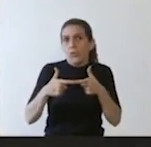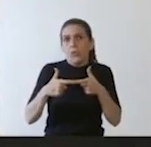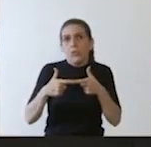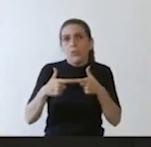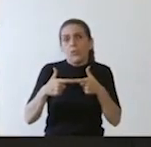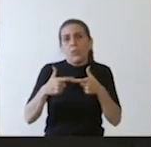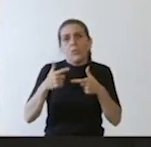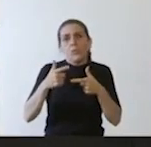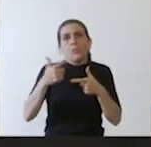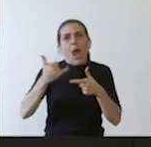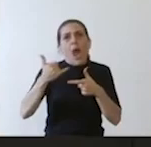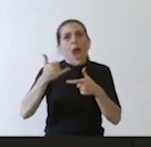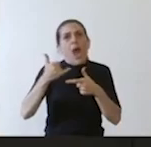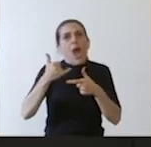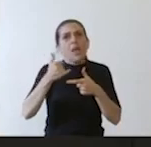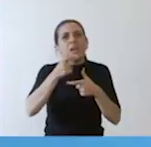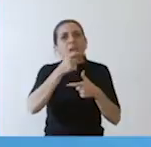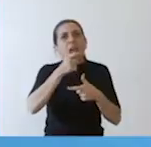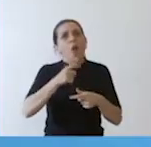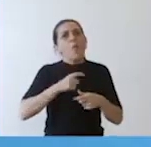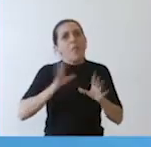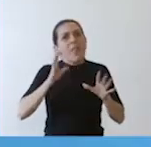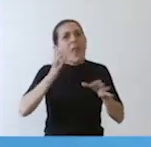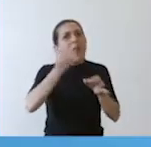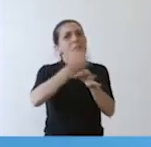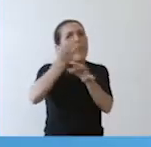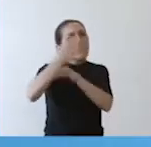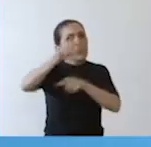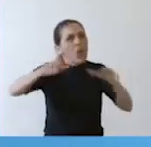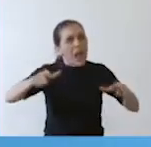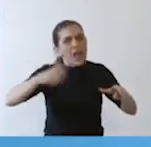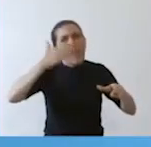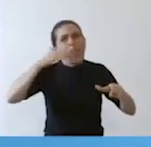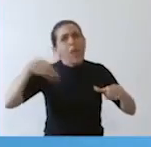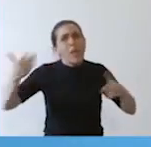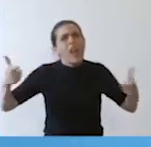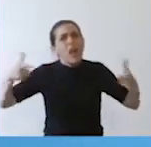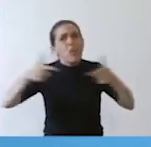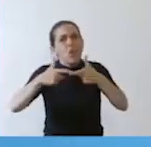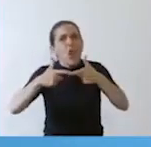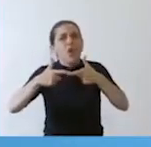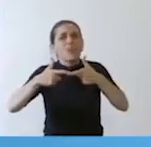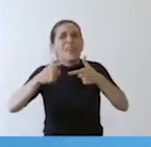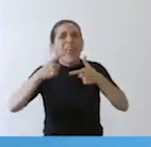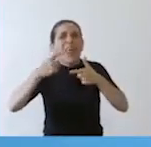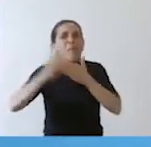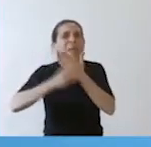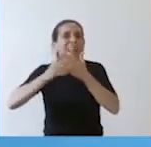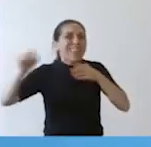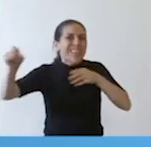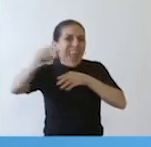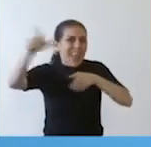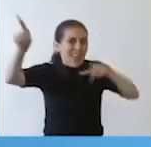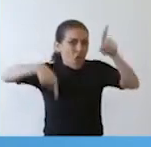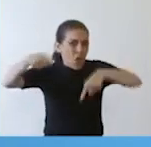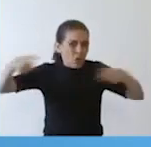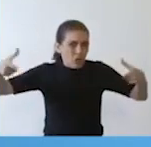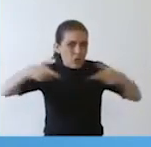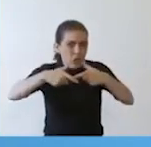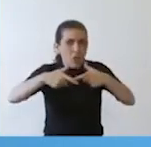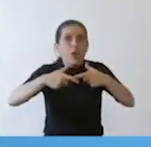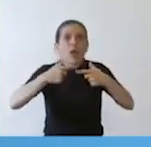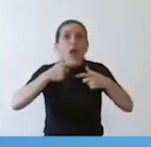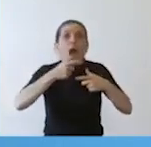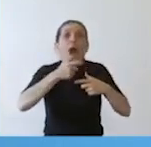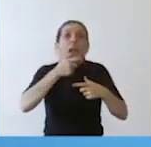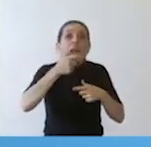generó, digamos, esa recomendación, fue una reunión de expertos que fue seguida de una reunión interministerial también. La recomendación en ese momento para las